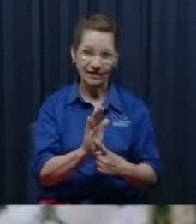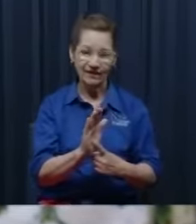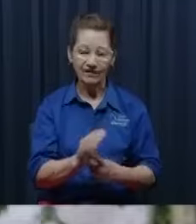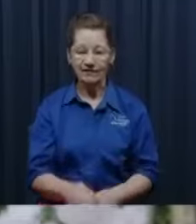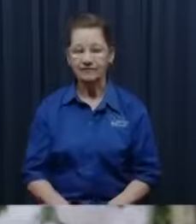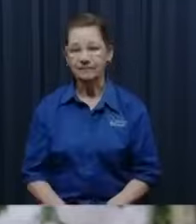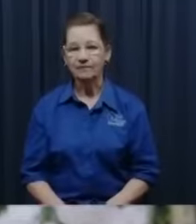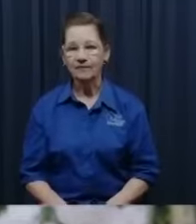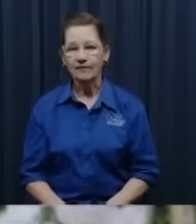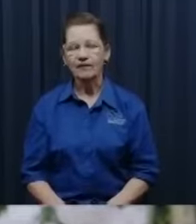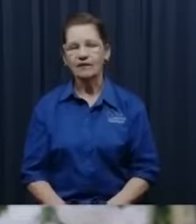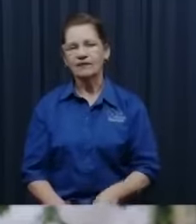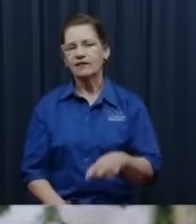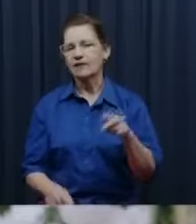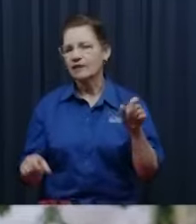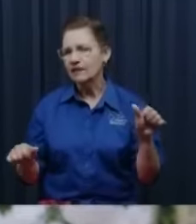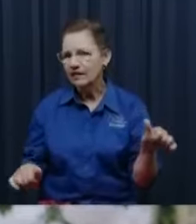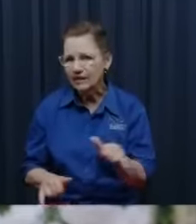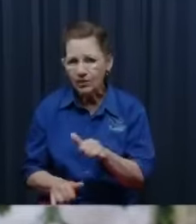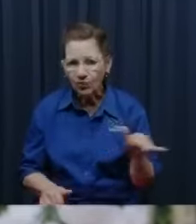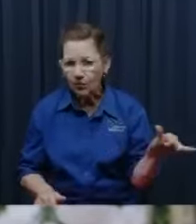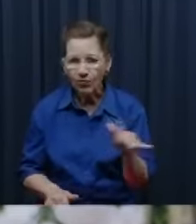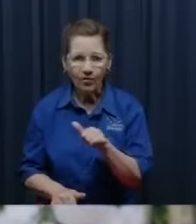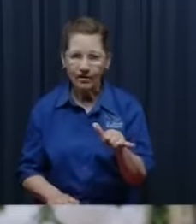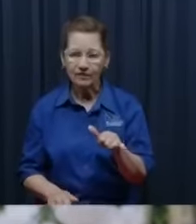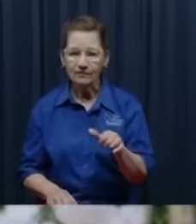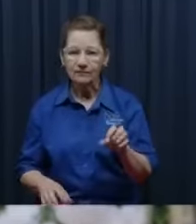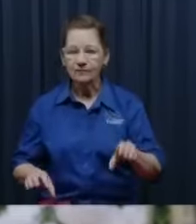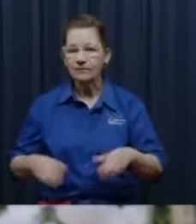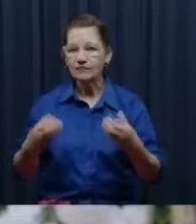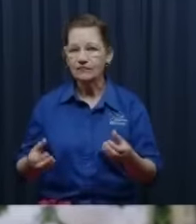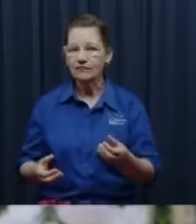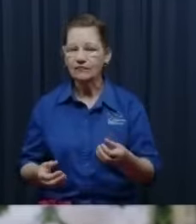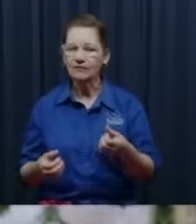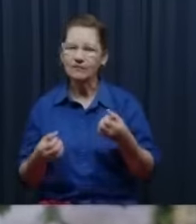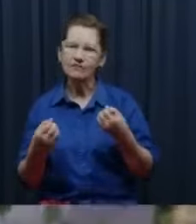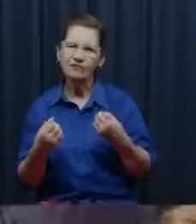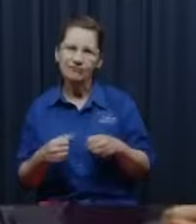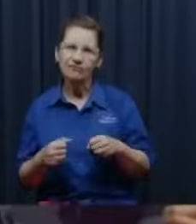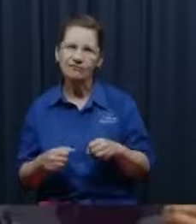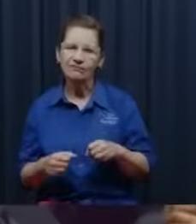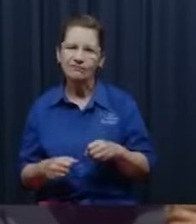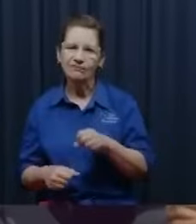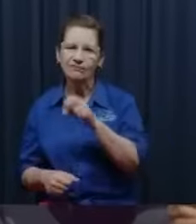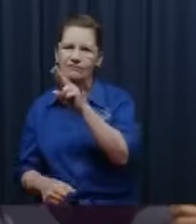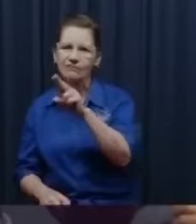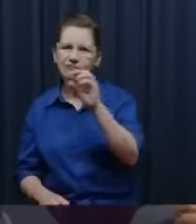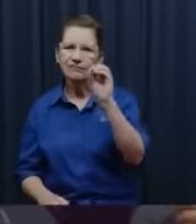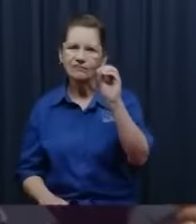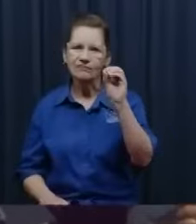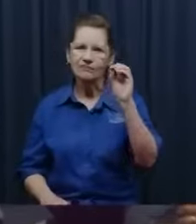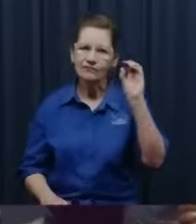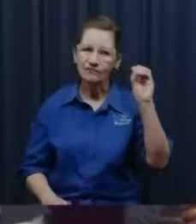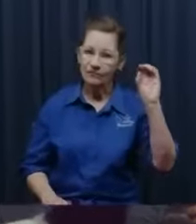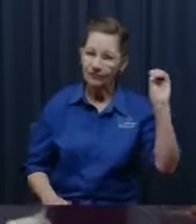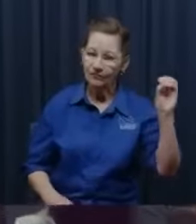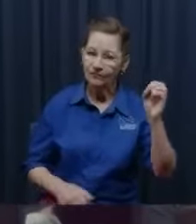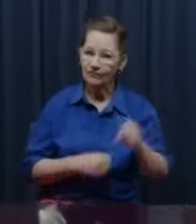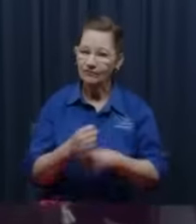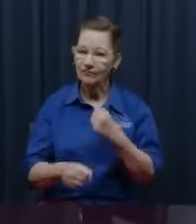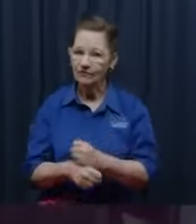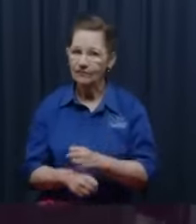la de la misma manera como hace casi 2000 años hubo un hombre que ni